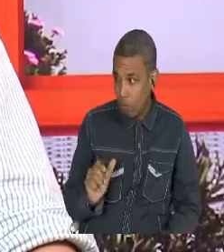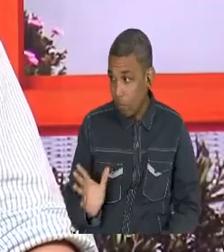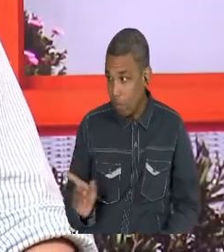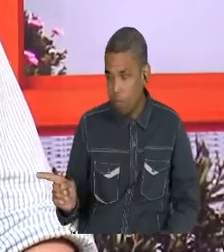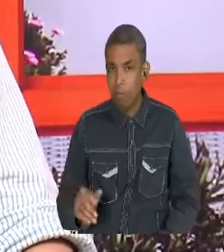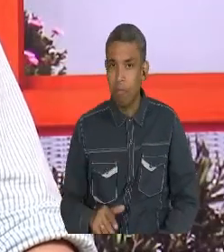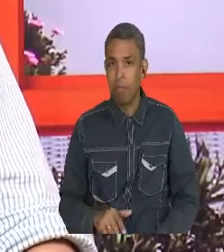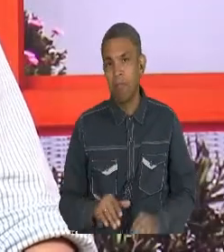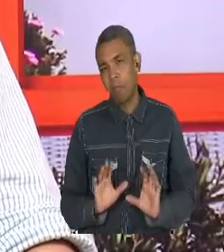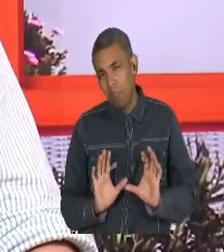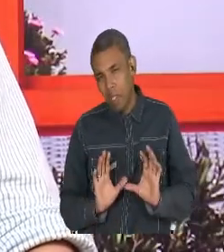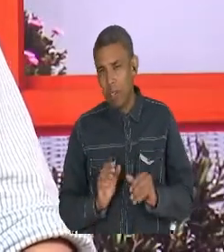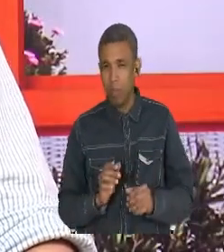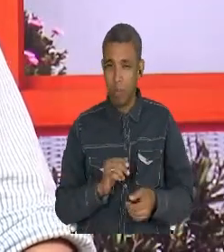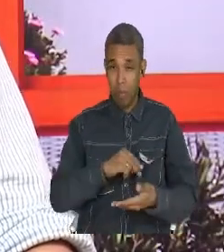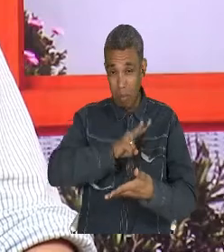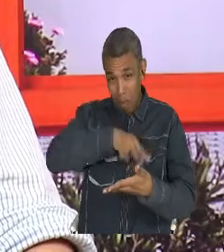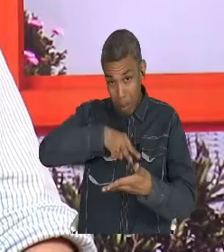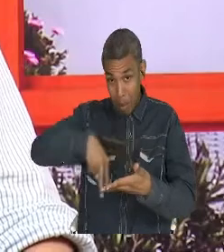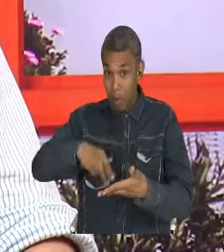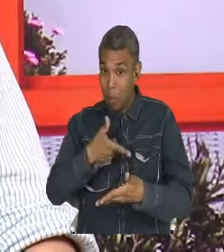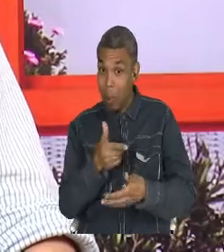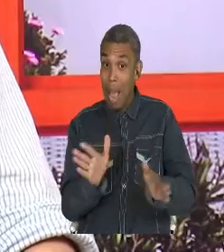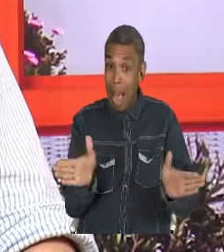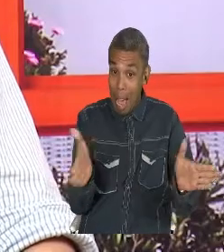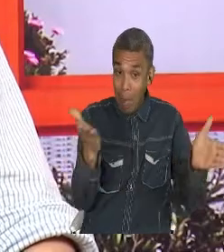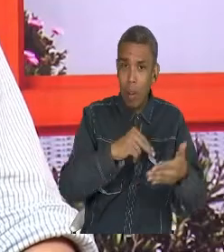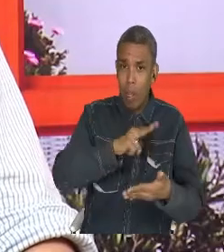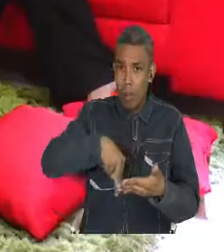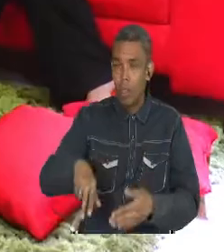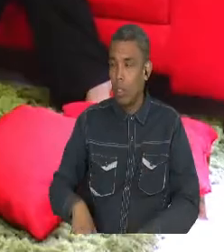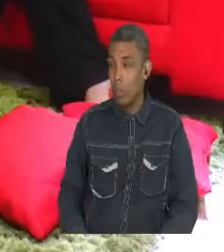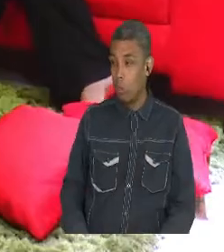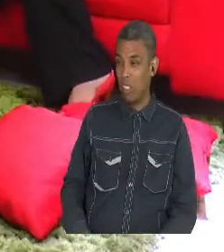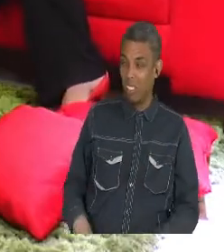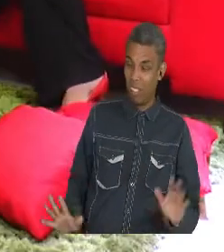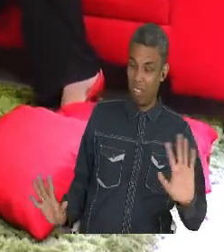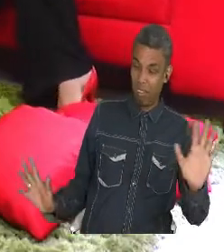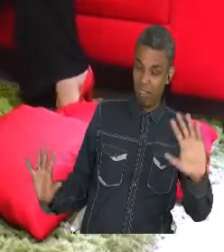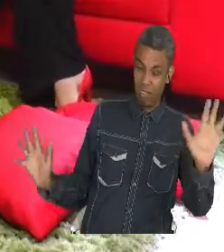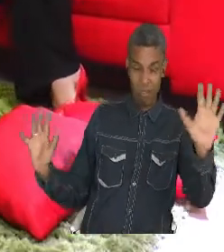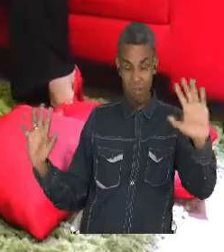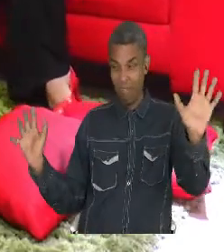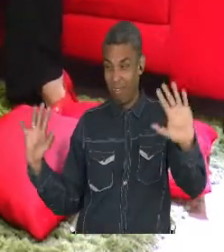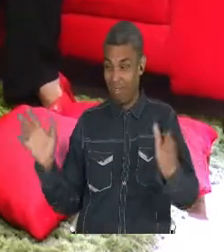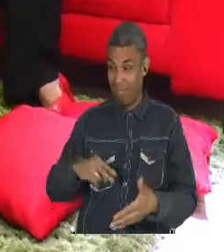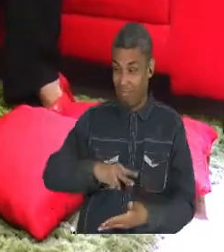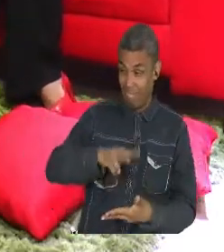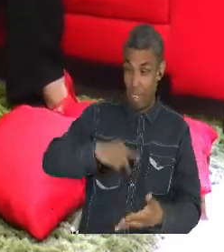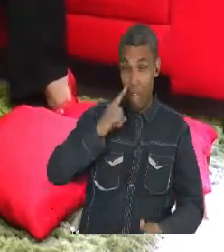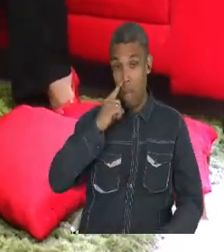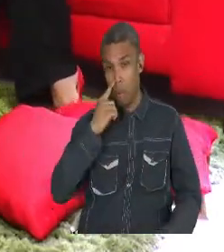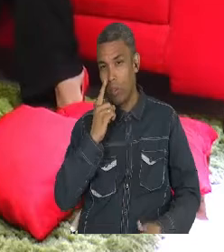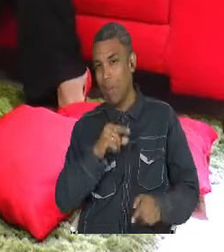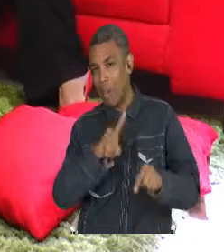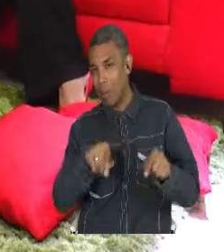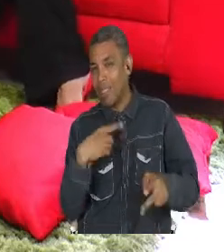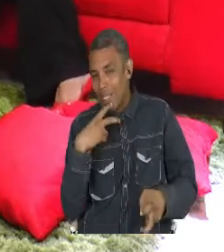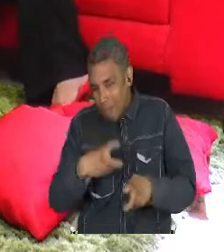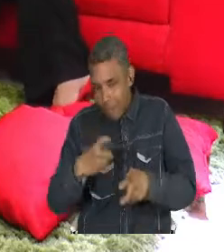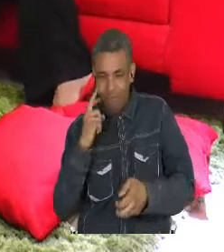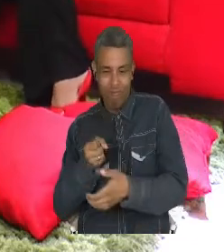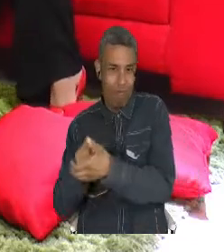dice a la gente plan lector, lo primero que dicen, uy, leer, qué mamera. Ahí yo quería preguntarte porque se torna en